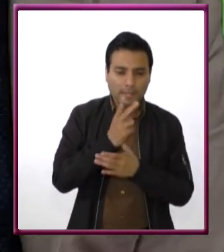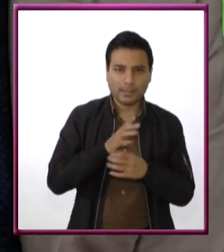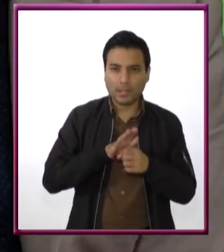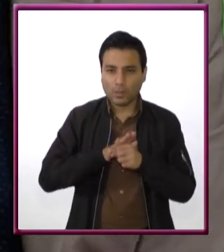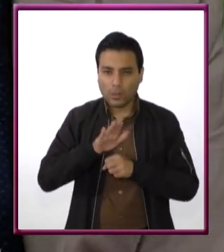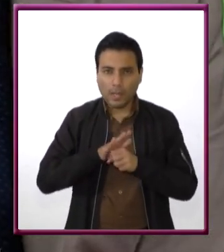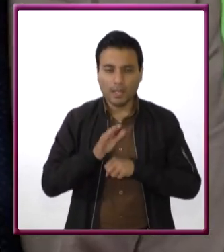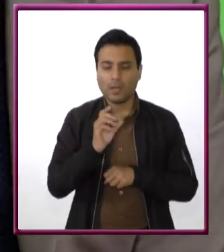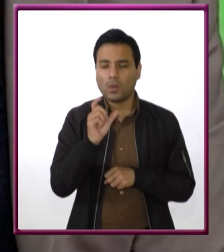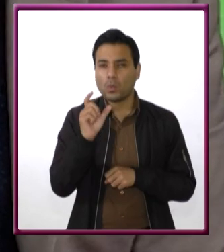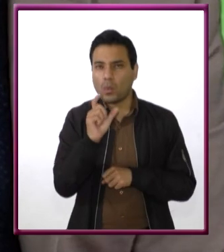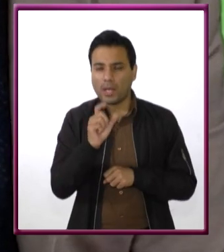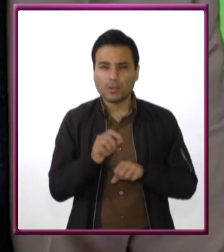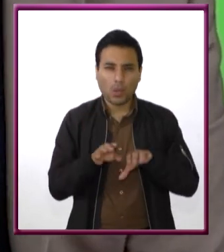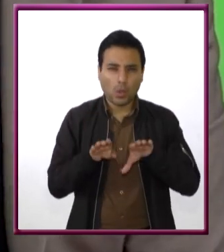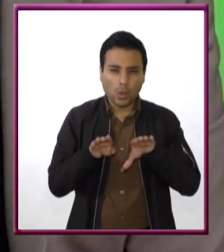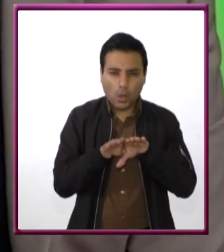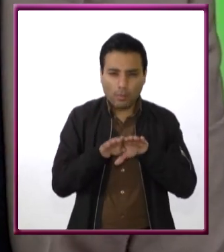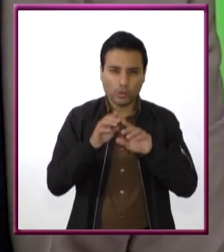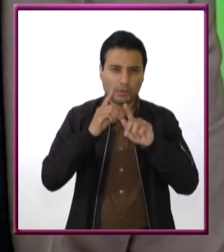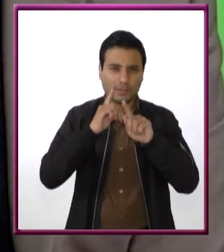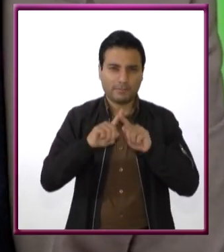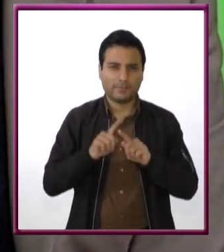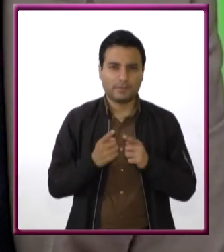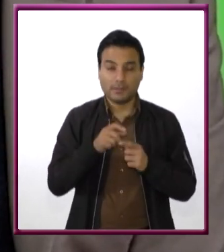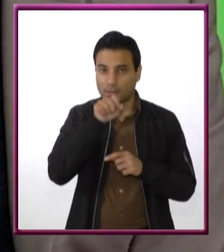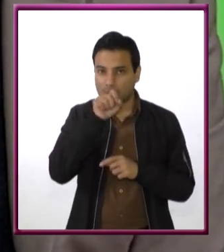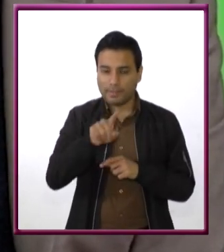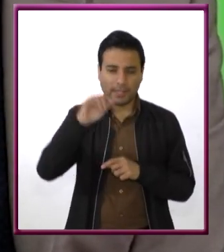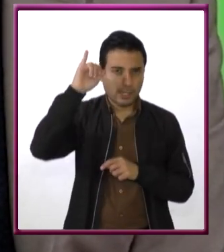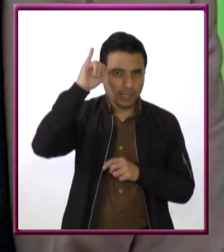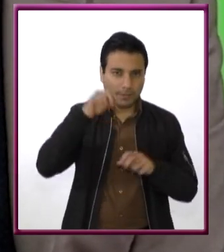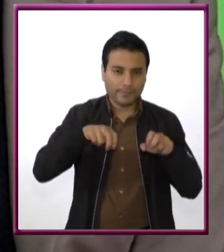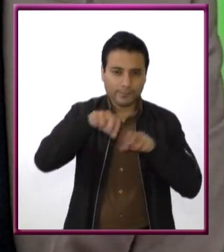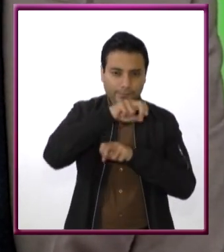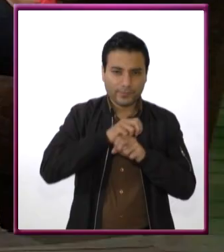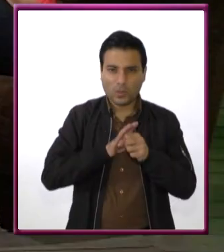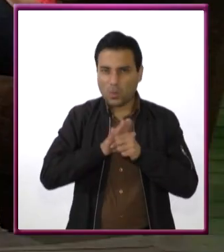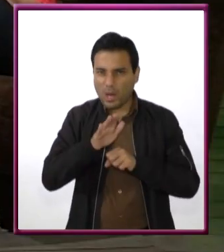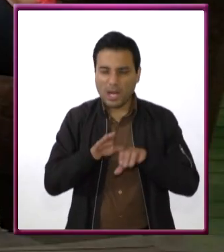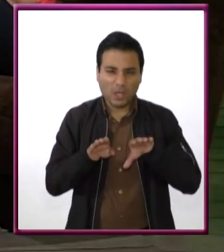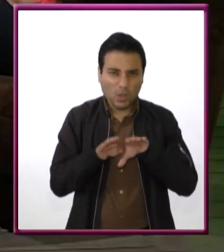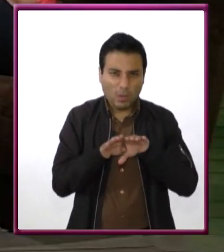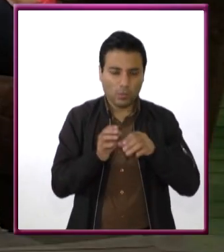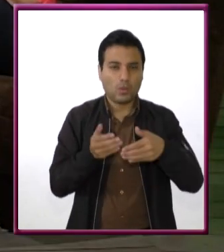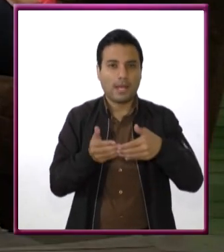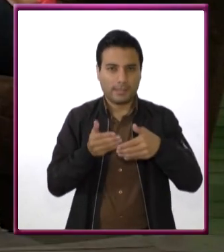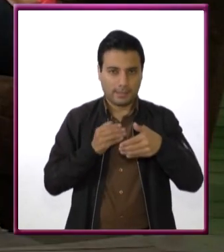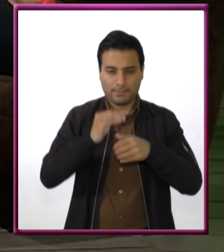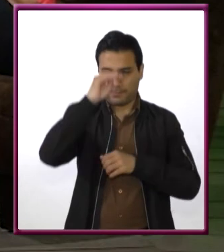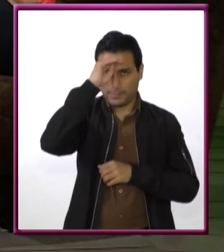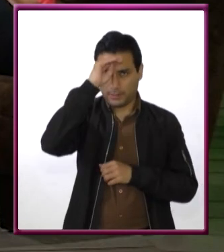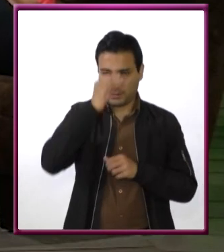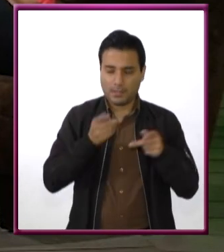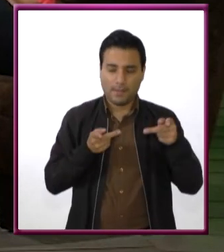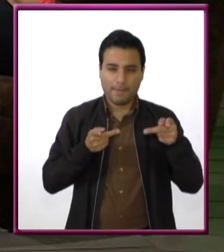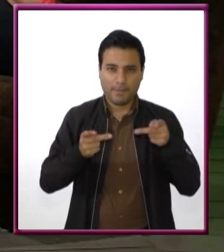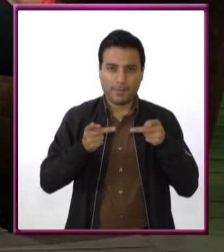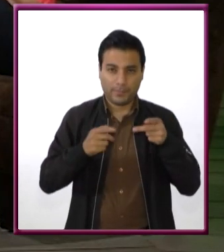qué las prácticas ganaderas y demás. Entonces, yo quisiera nada